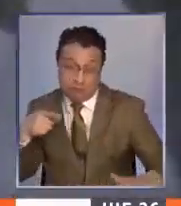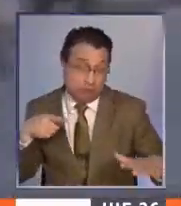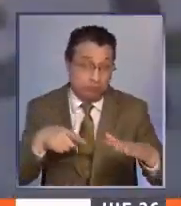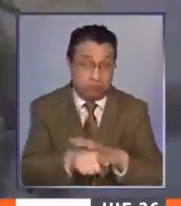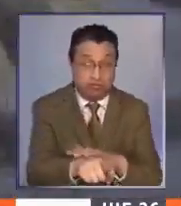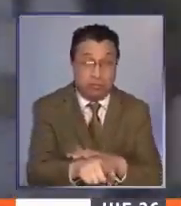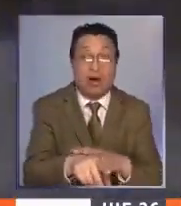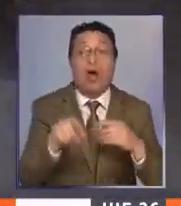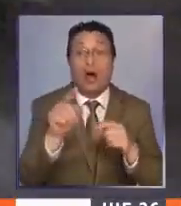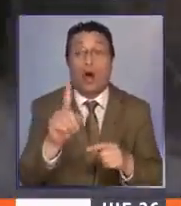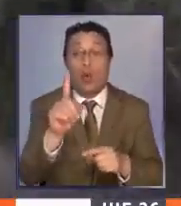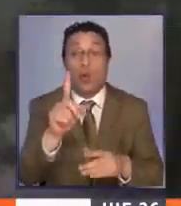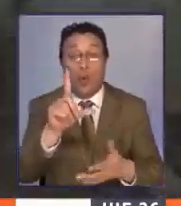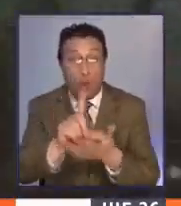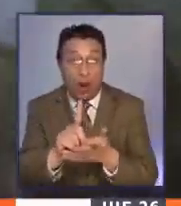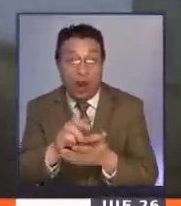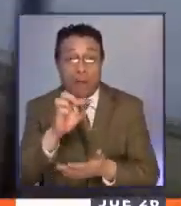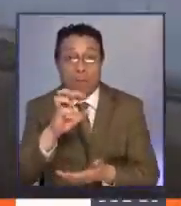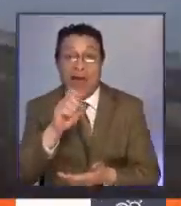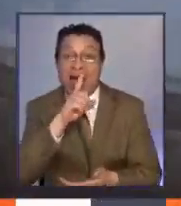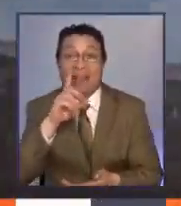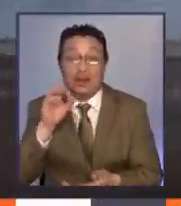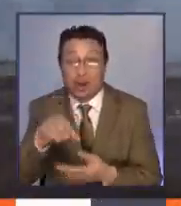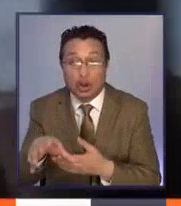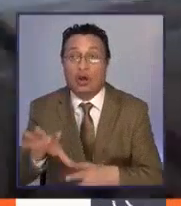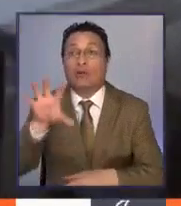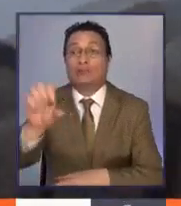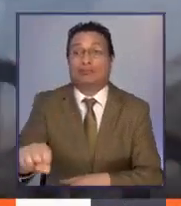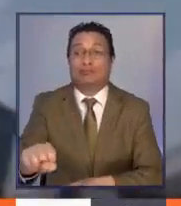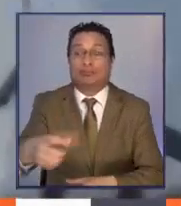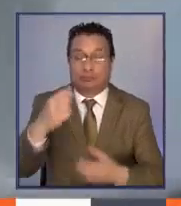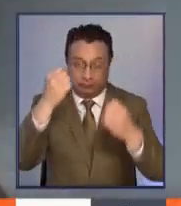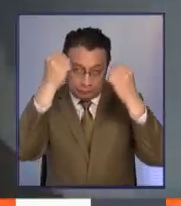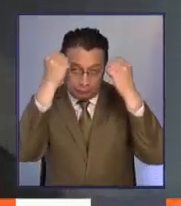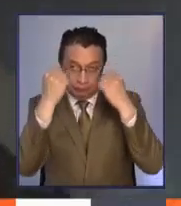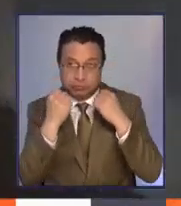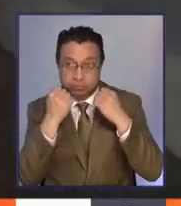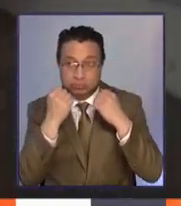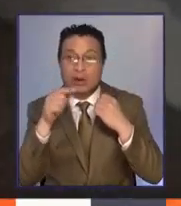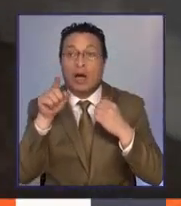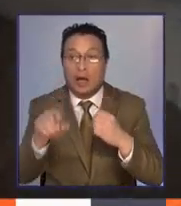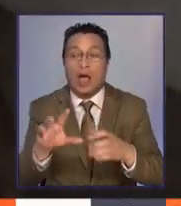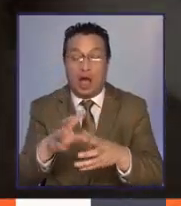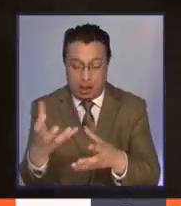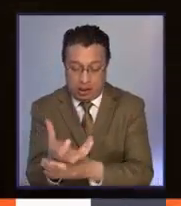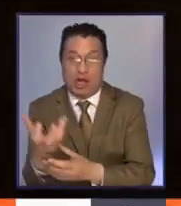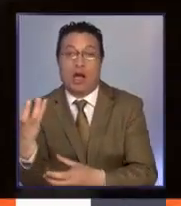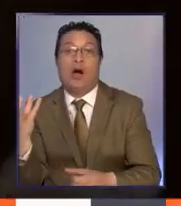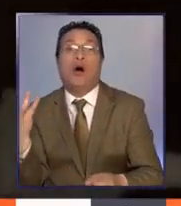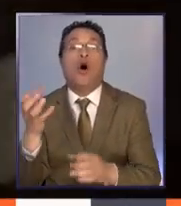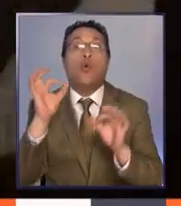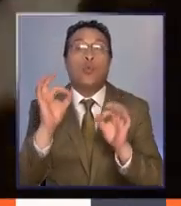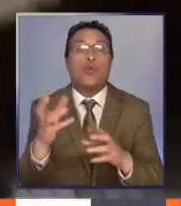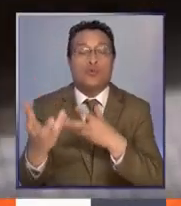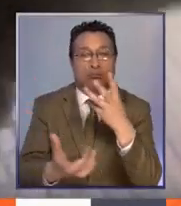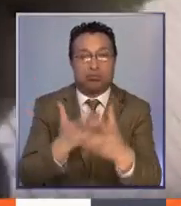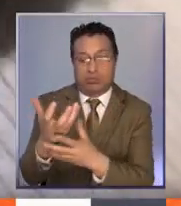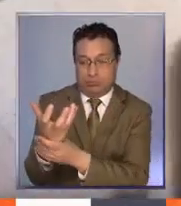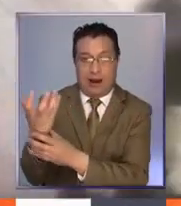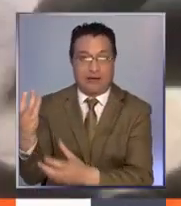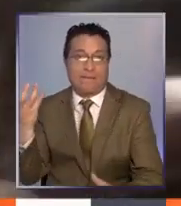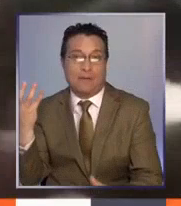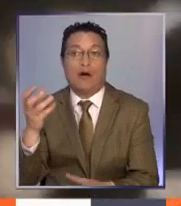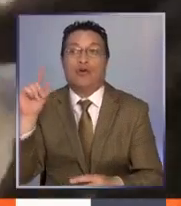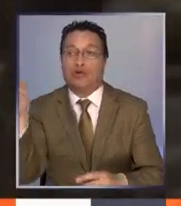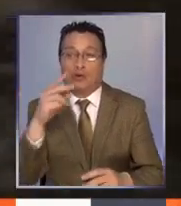en uno de los sectores del patio toma detenido a un estudiante encapuchado que además portaba una bomba Molotov, todo frente a la